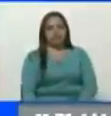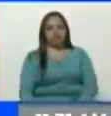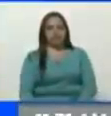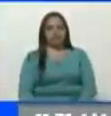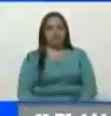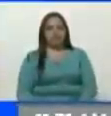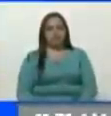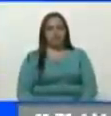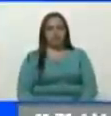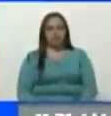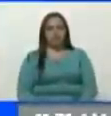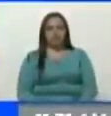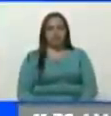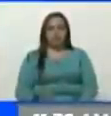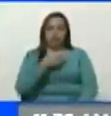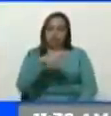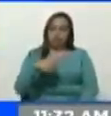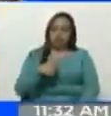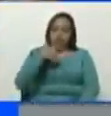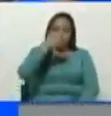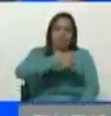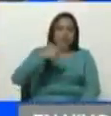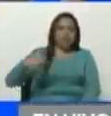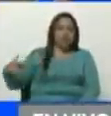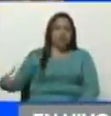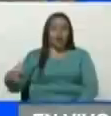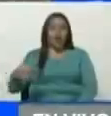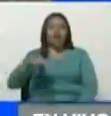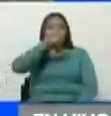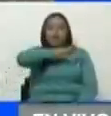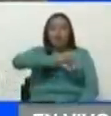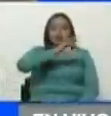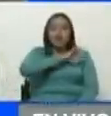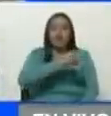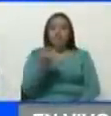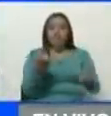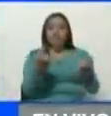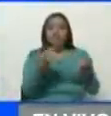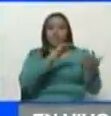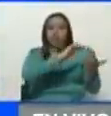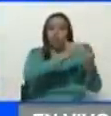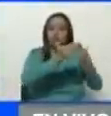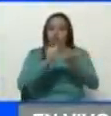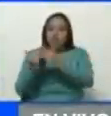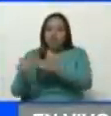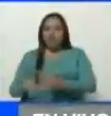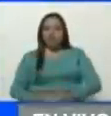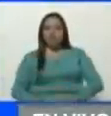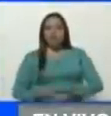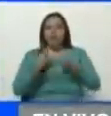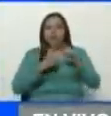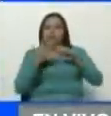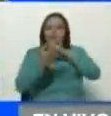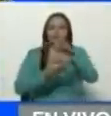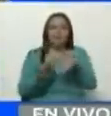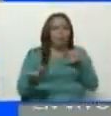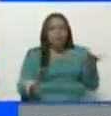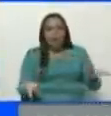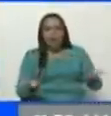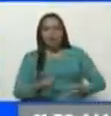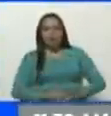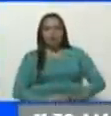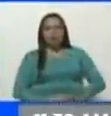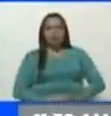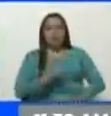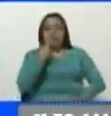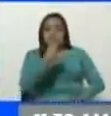somos sociables, nos hace falta la comunidad, el resto. El problema es el siguiente. Ya hemos dicho que